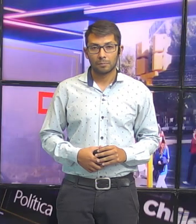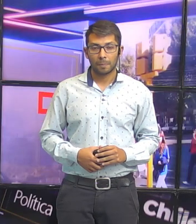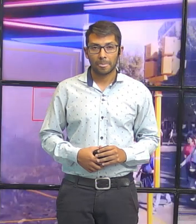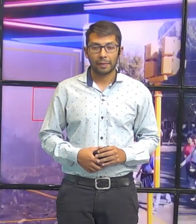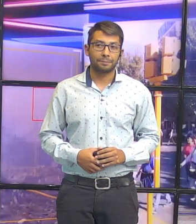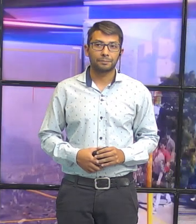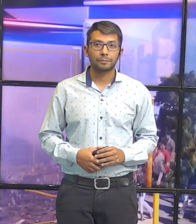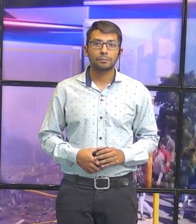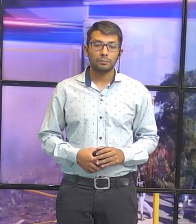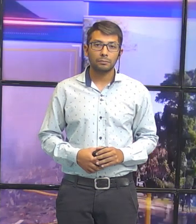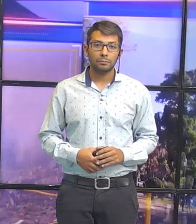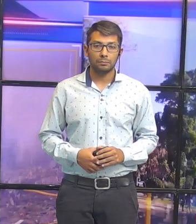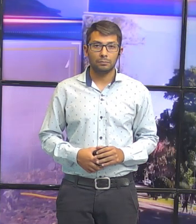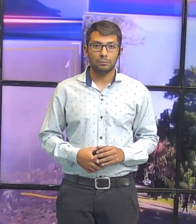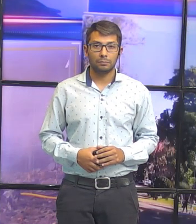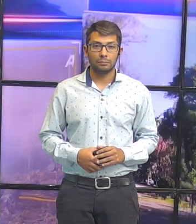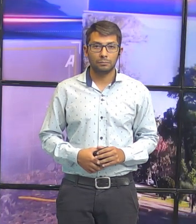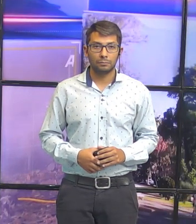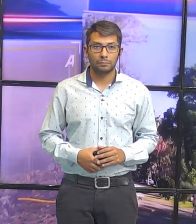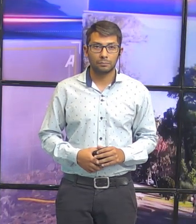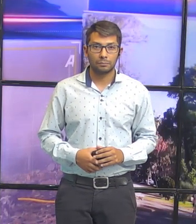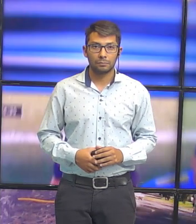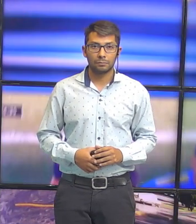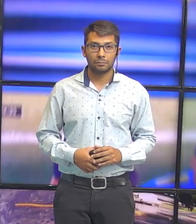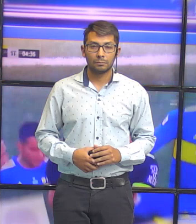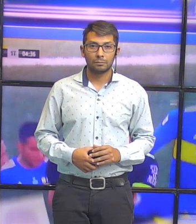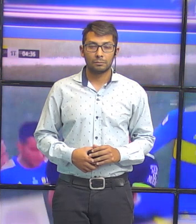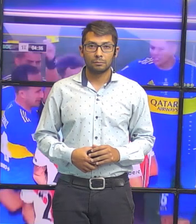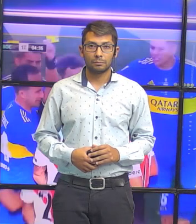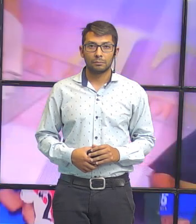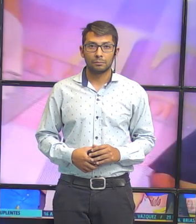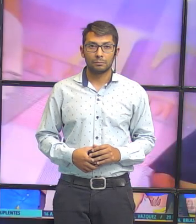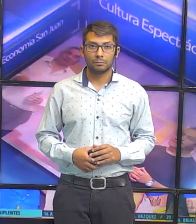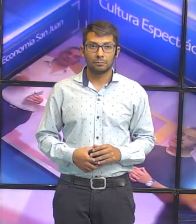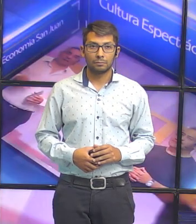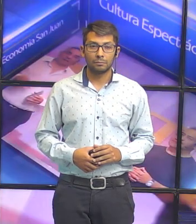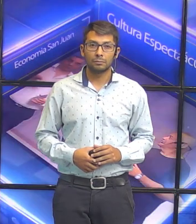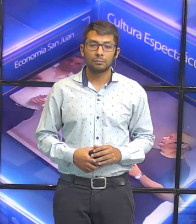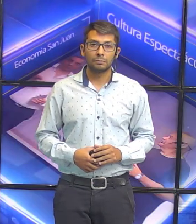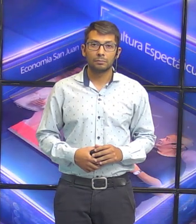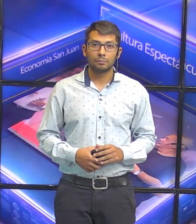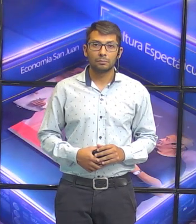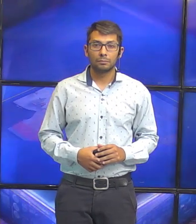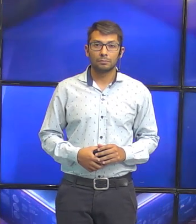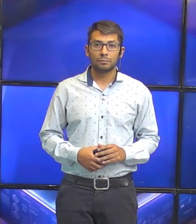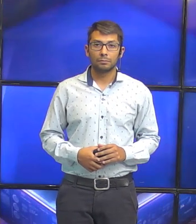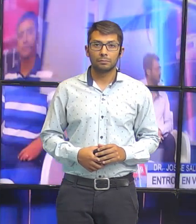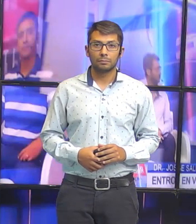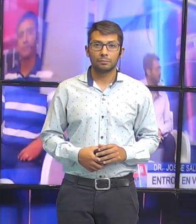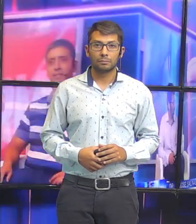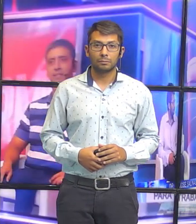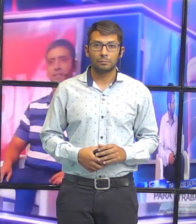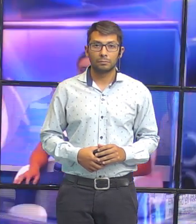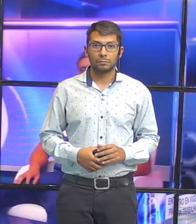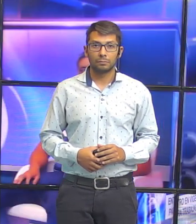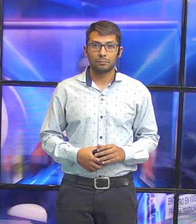ser un poco más generosas y en otro caso sin duda que que hay empresas sobre todo las micro micropimes